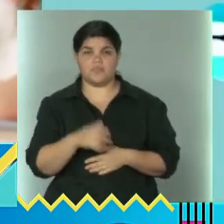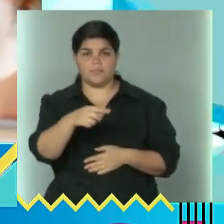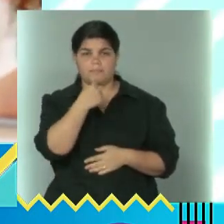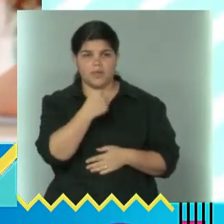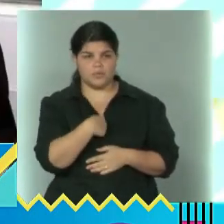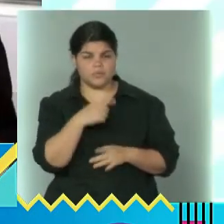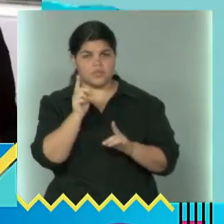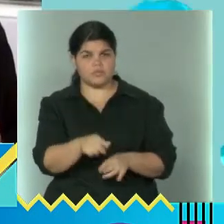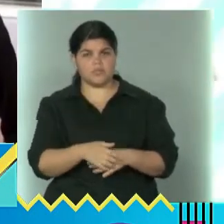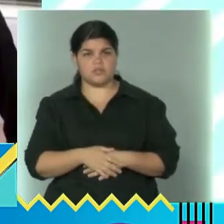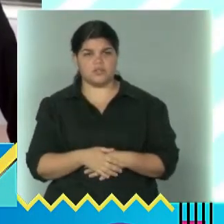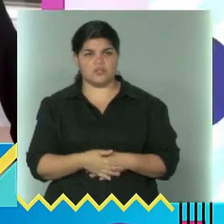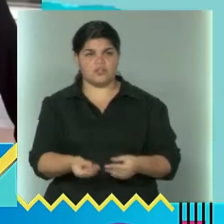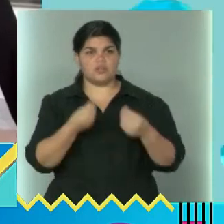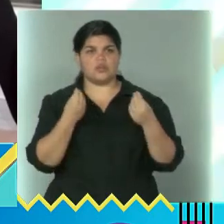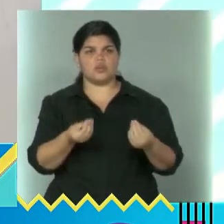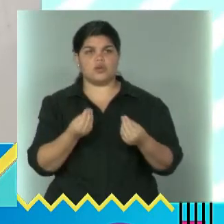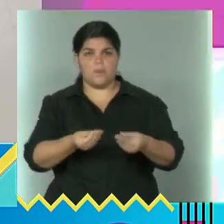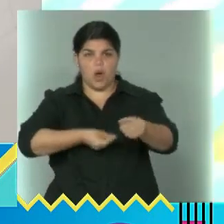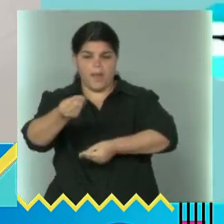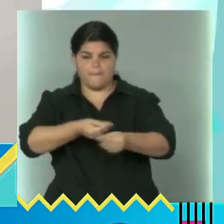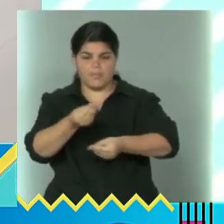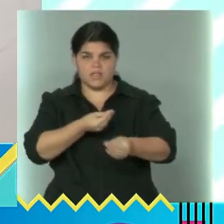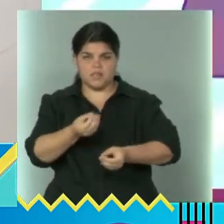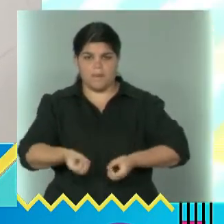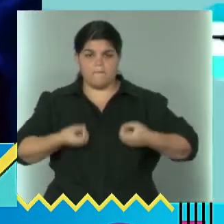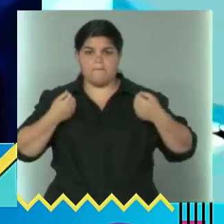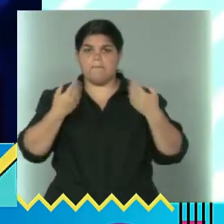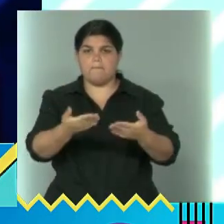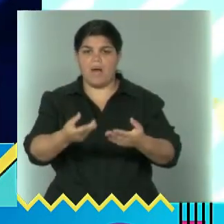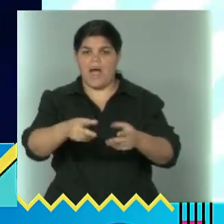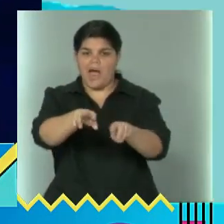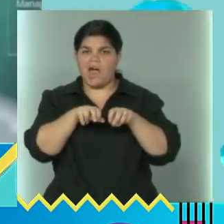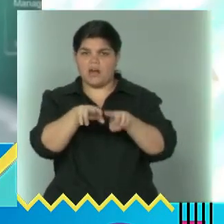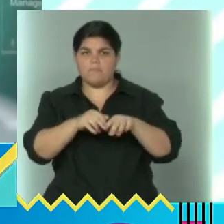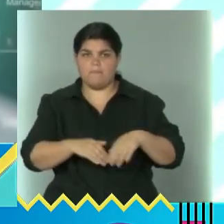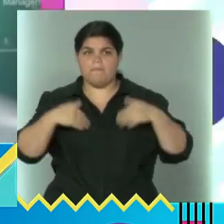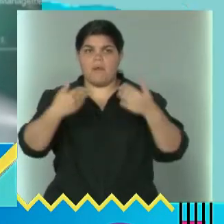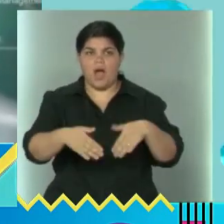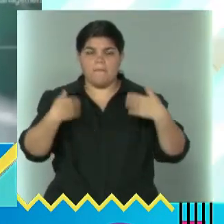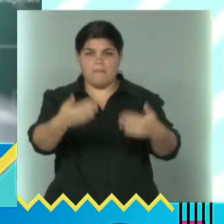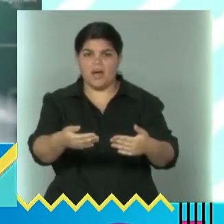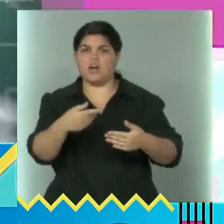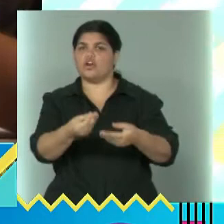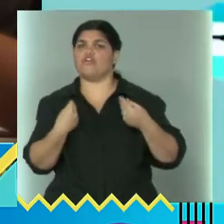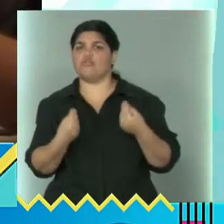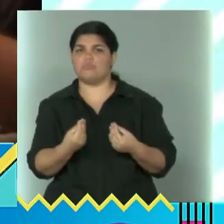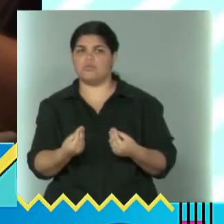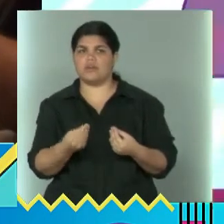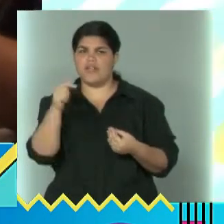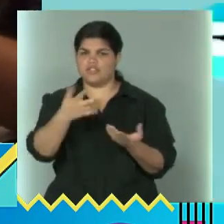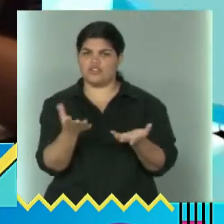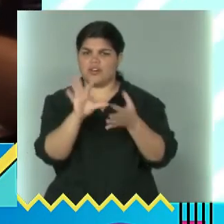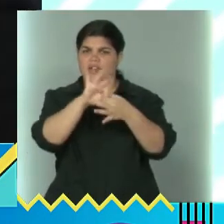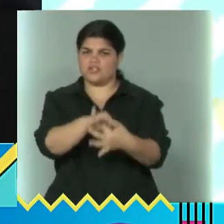es bueno, es cómo le sacamos más ganancia a la empresa en pos del trabajador, ¿no? Esto es una idea mía que yo la tendré que romper o no, pero digo, ¿va de la mano